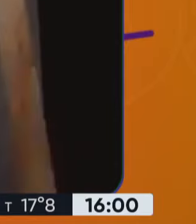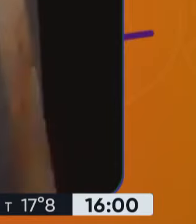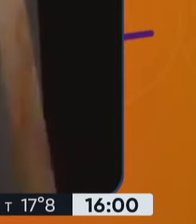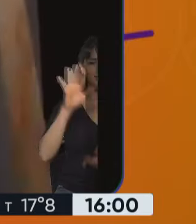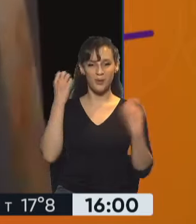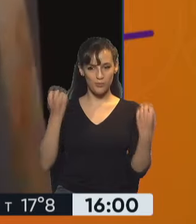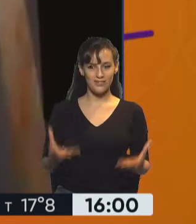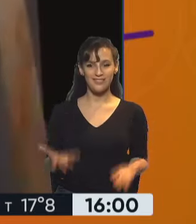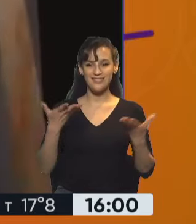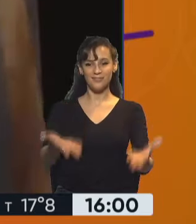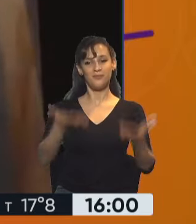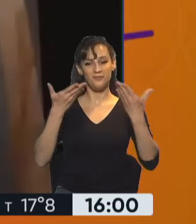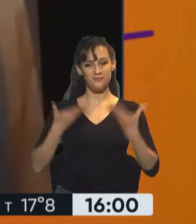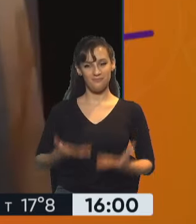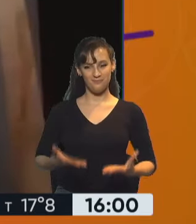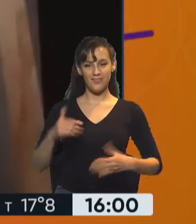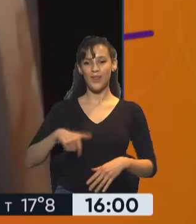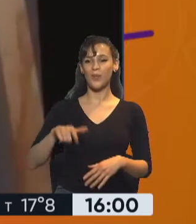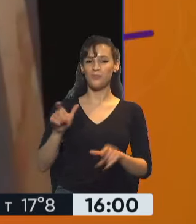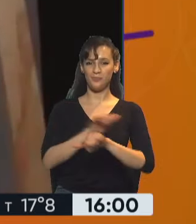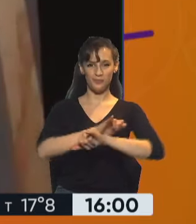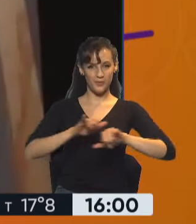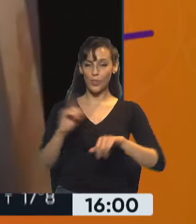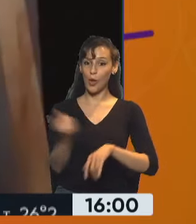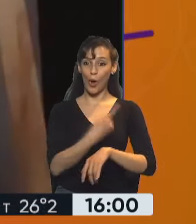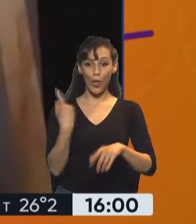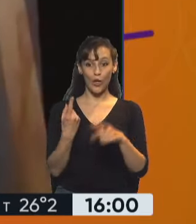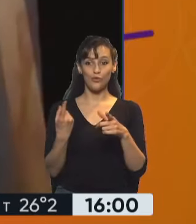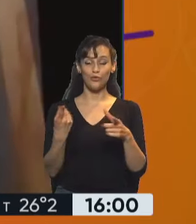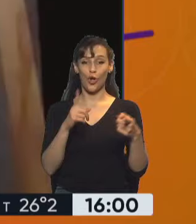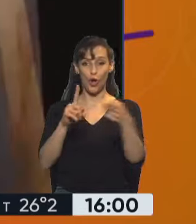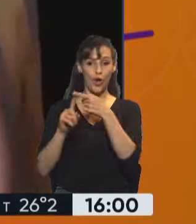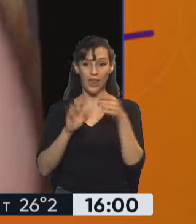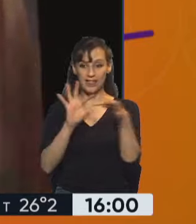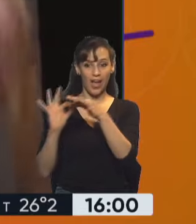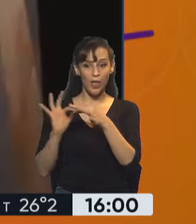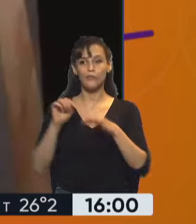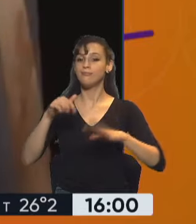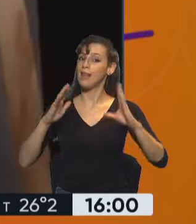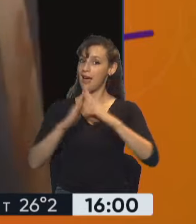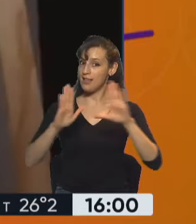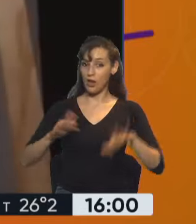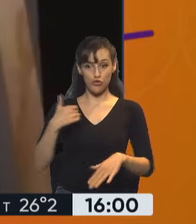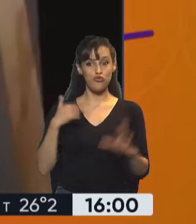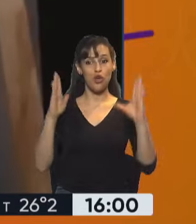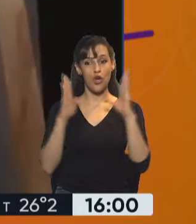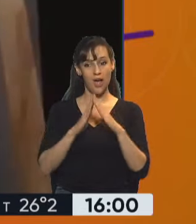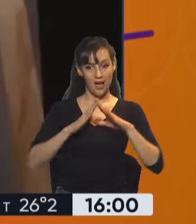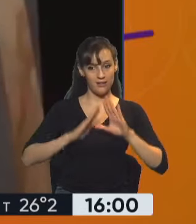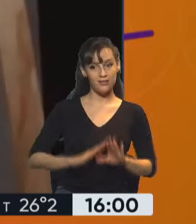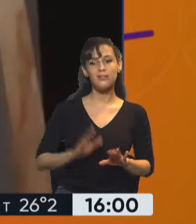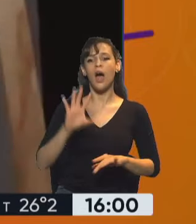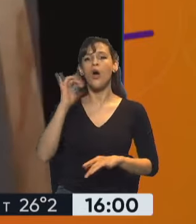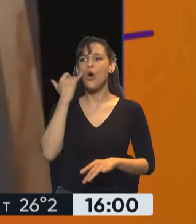Hola, ¿cómo les va? Bienvenidos a todos. Estamos nuevamente en Conectados desde casa, pero esta vez me toca a mí desde casa y a Goico desde otra